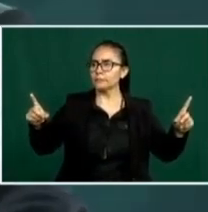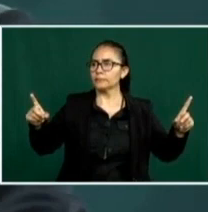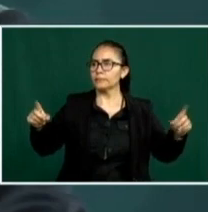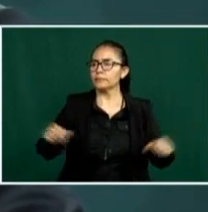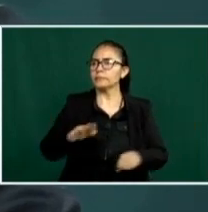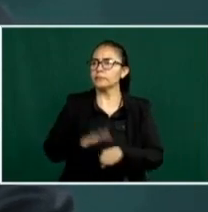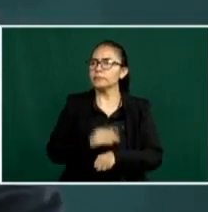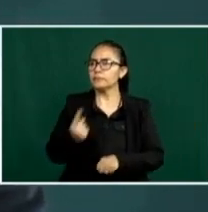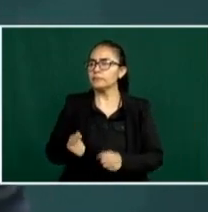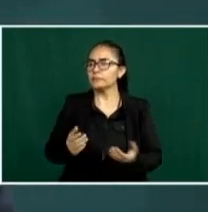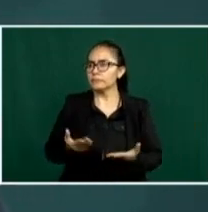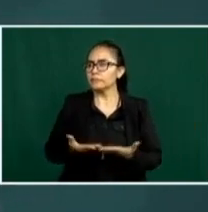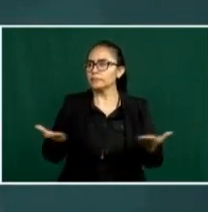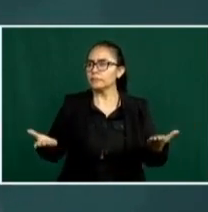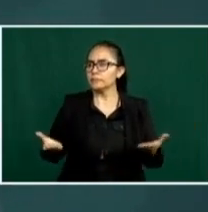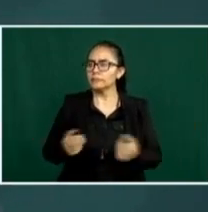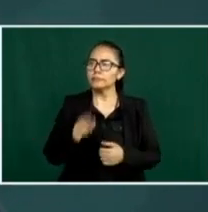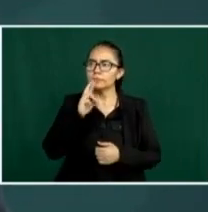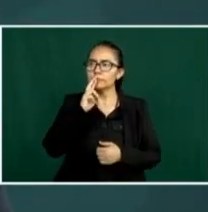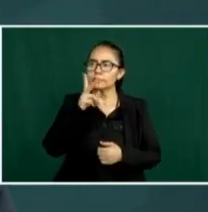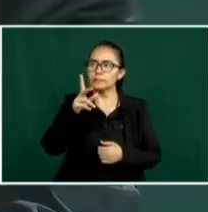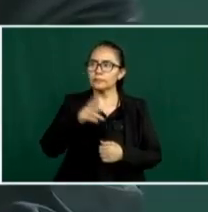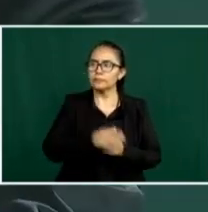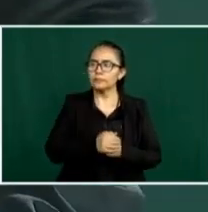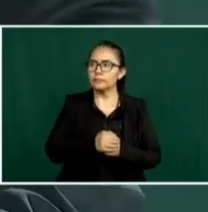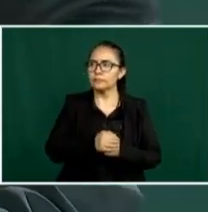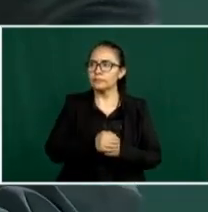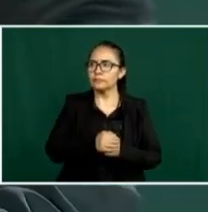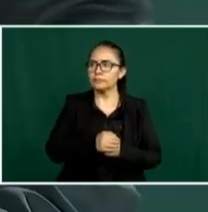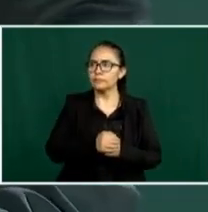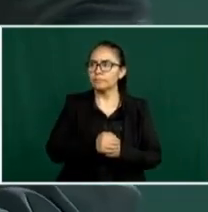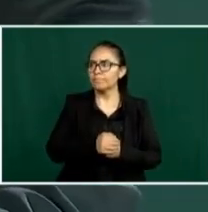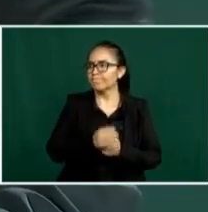porque ahora hay una mejor distribución del ingreso.